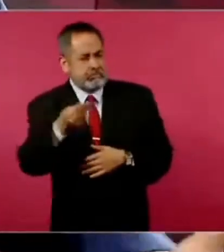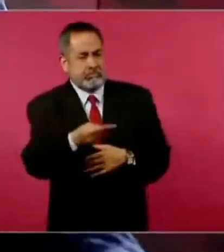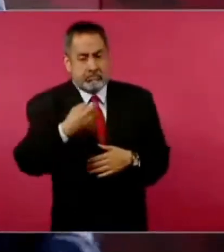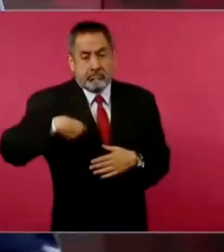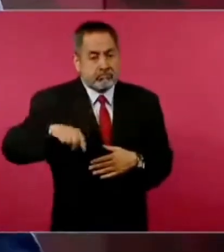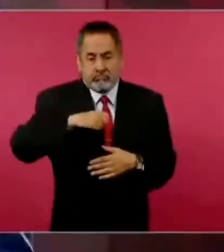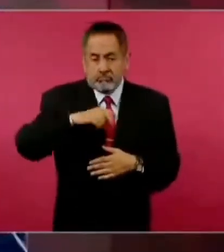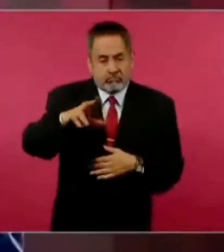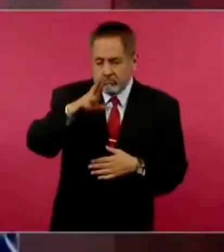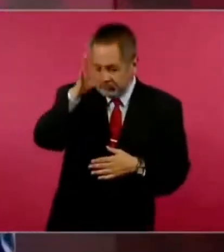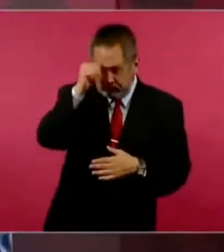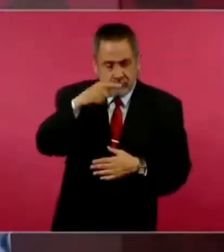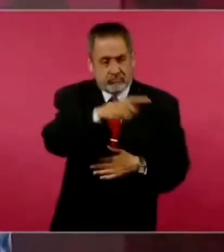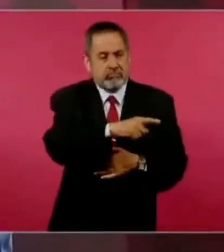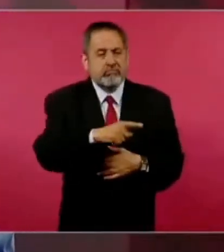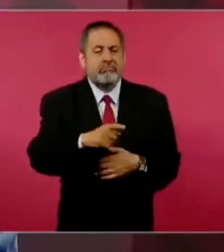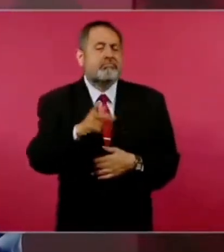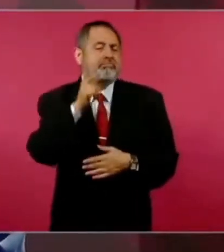privatización del petróleo,